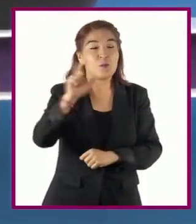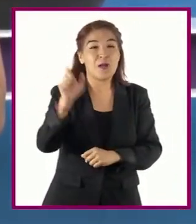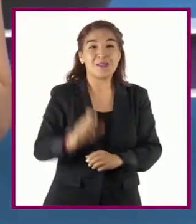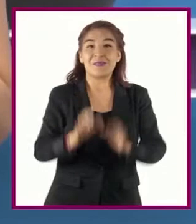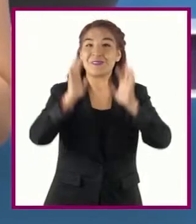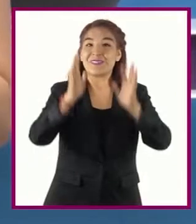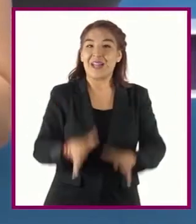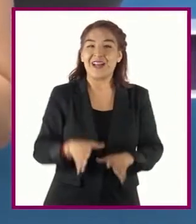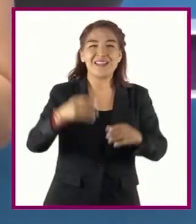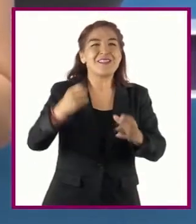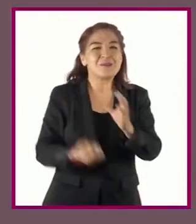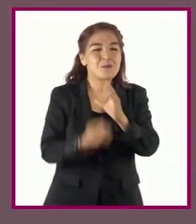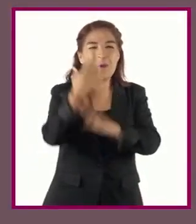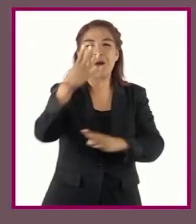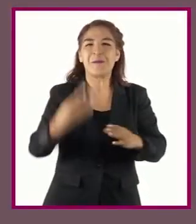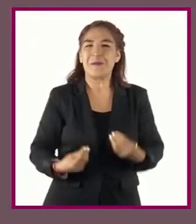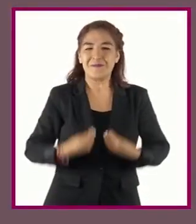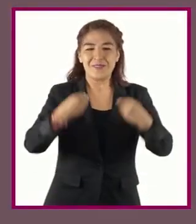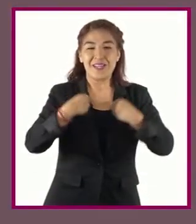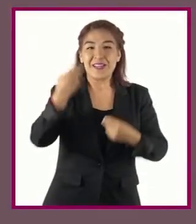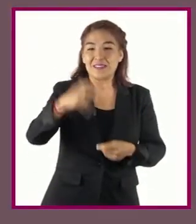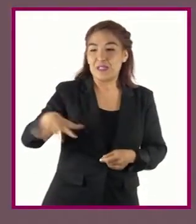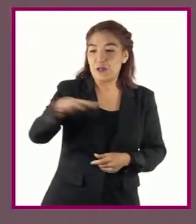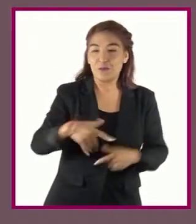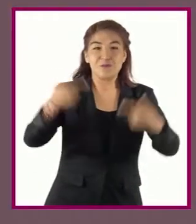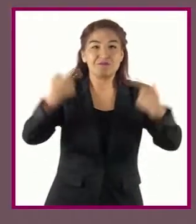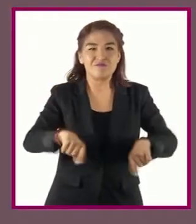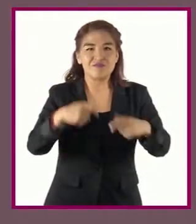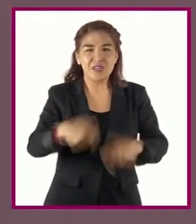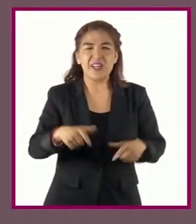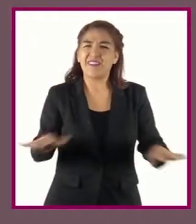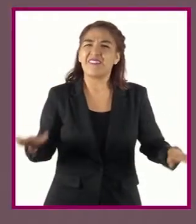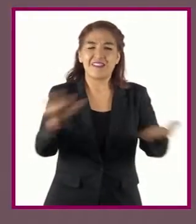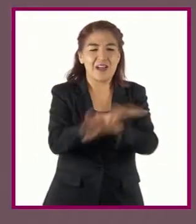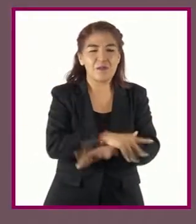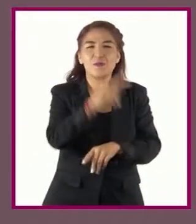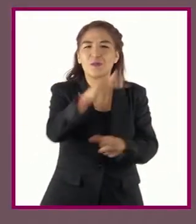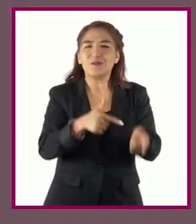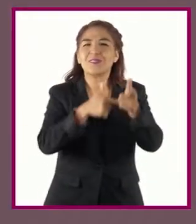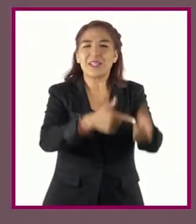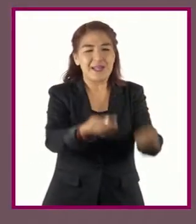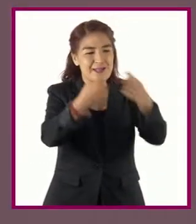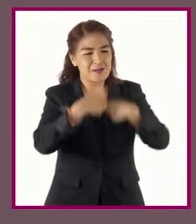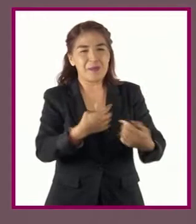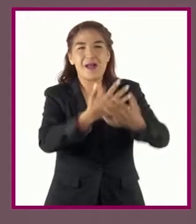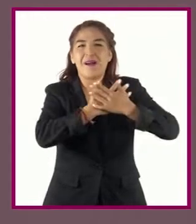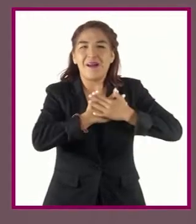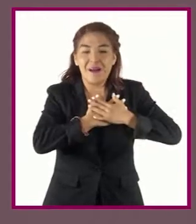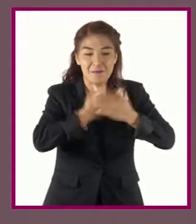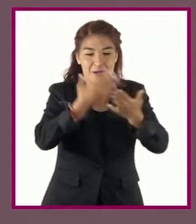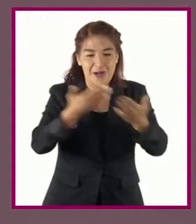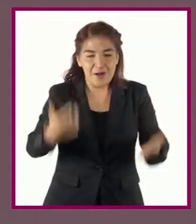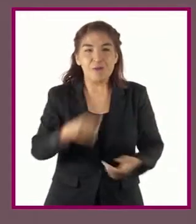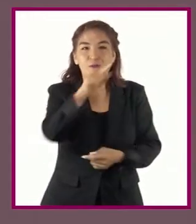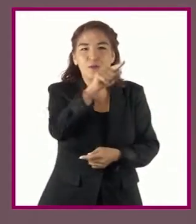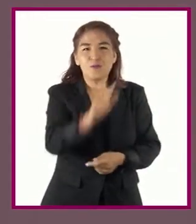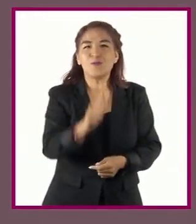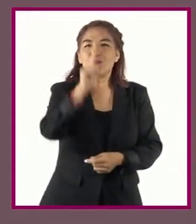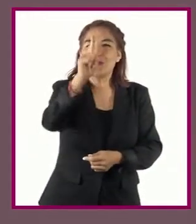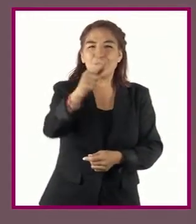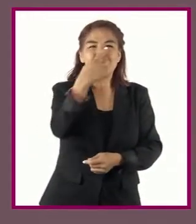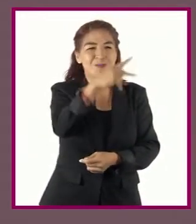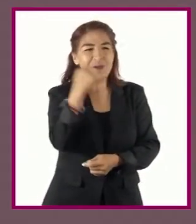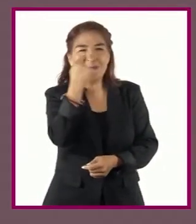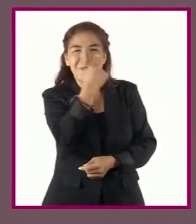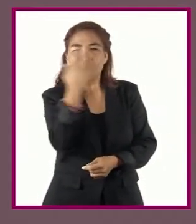sus cabellos la burguesía, ¿me seguirás amando como lo haces ahora y tendrás la misma luz que hoy tienen tus ojos?